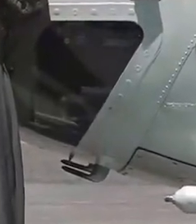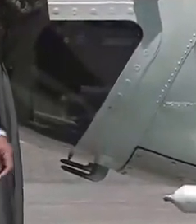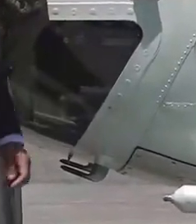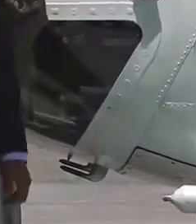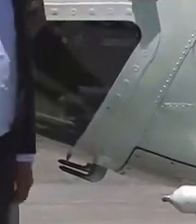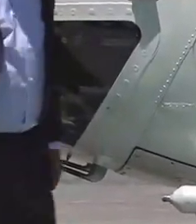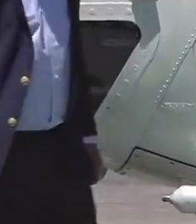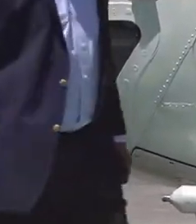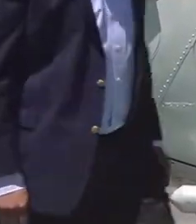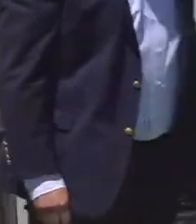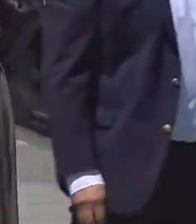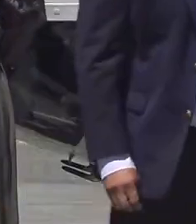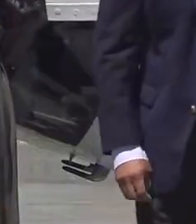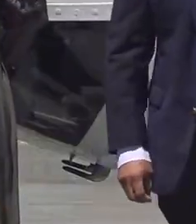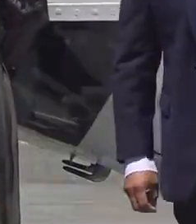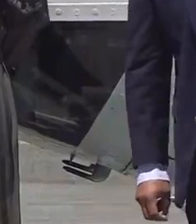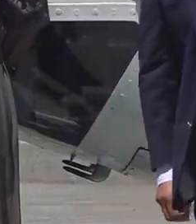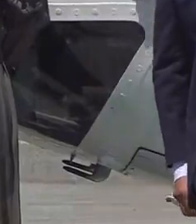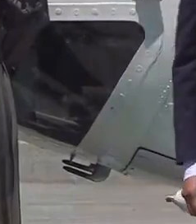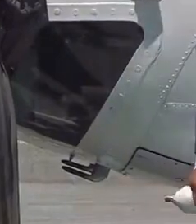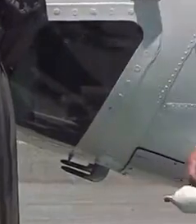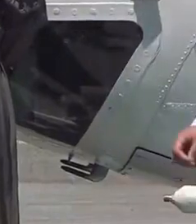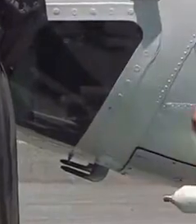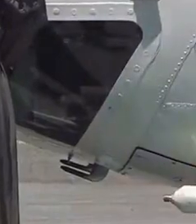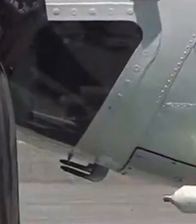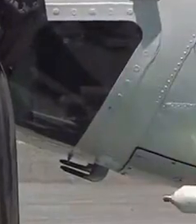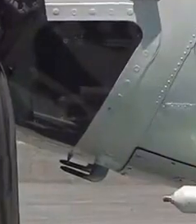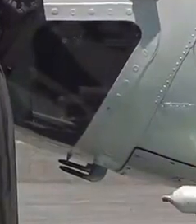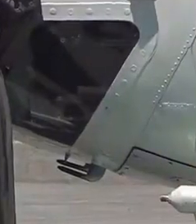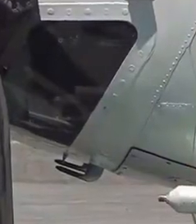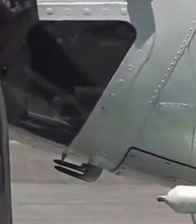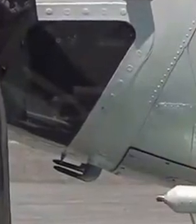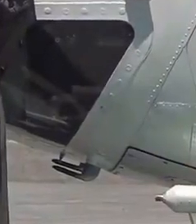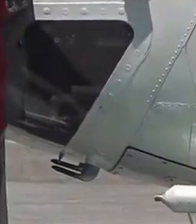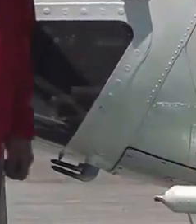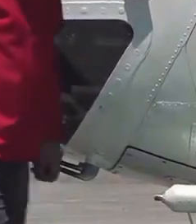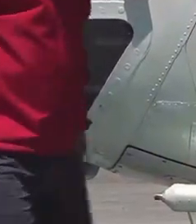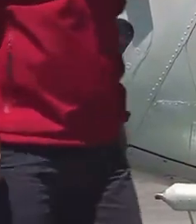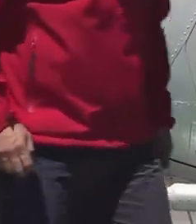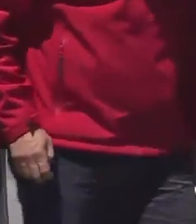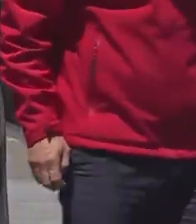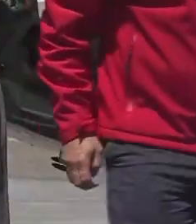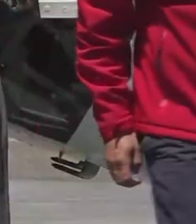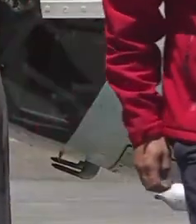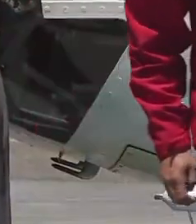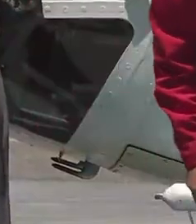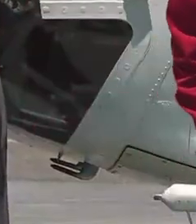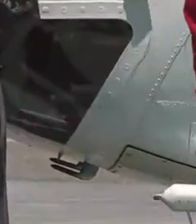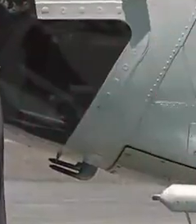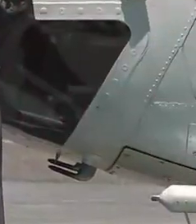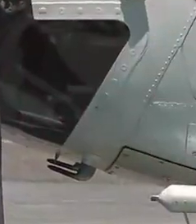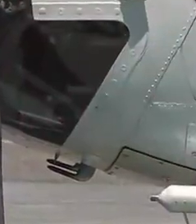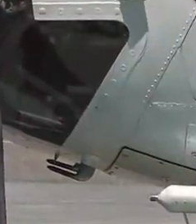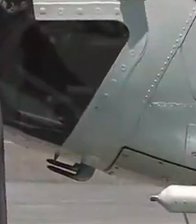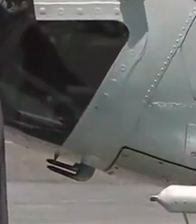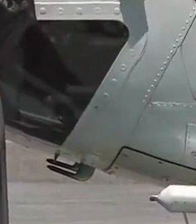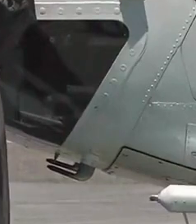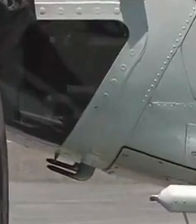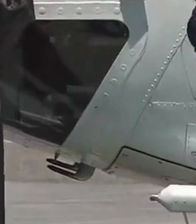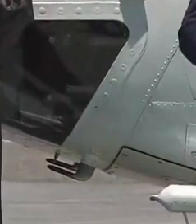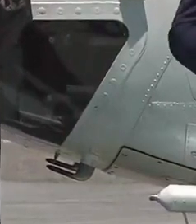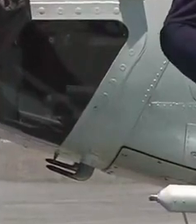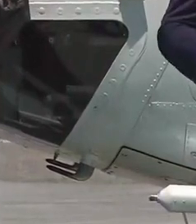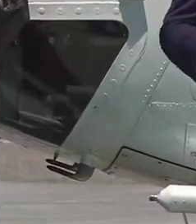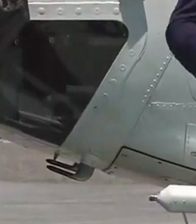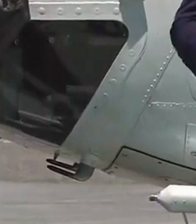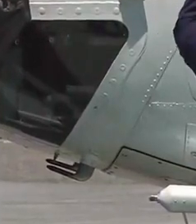de Talcahuano, señor Henry Campos, el jefe de la Defensa Nacional del Biobío, contraalmirante don Jorge Parga, el jefe